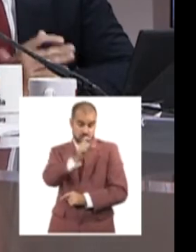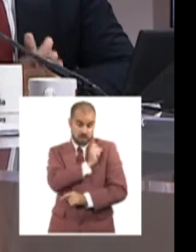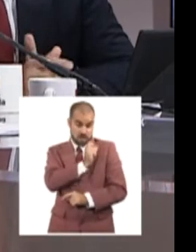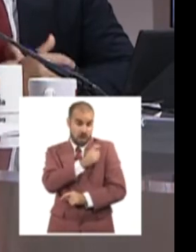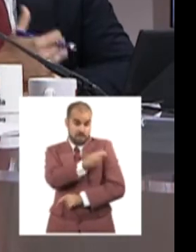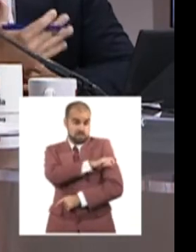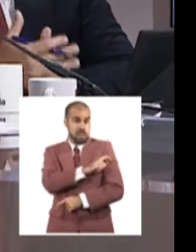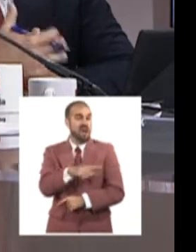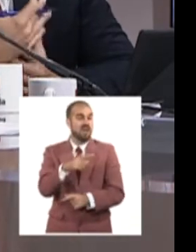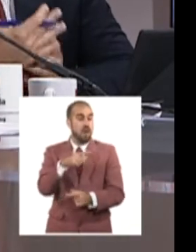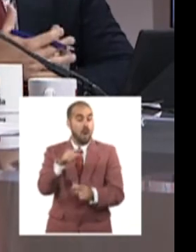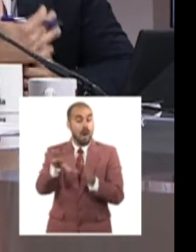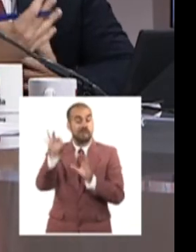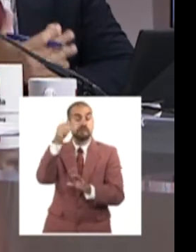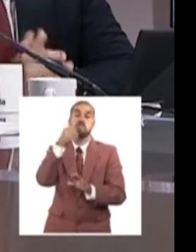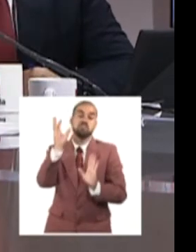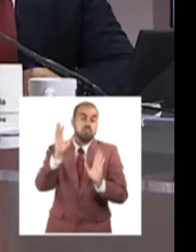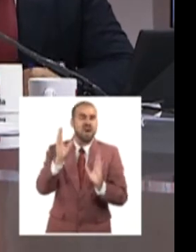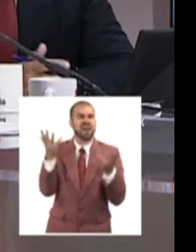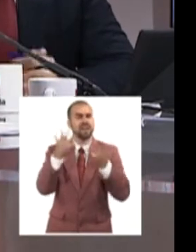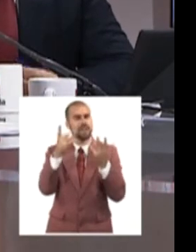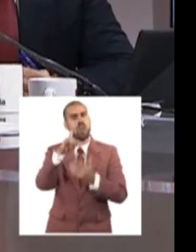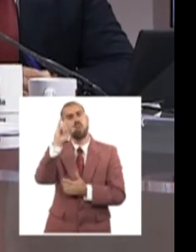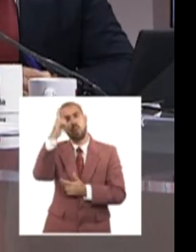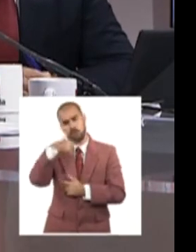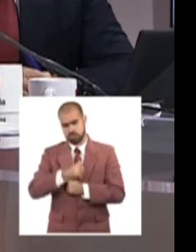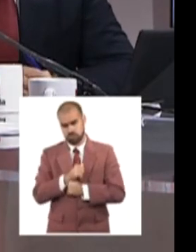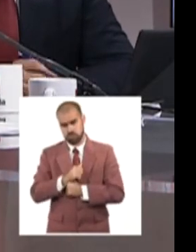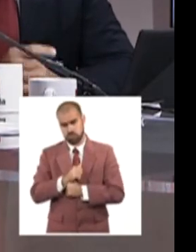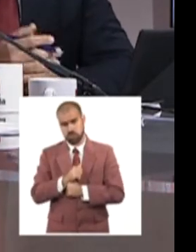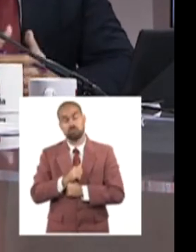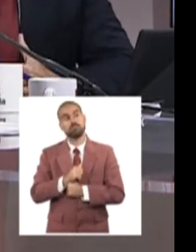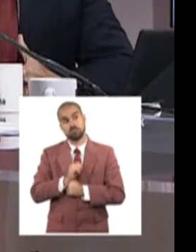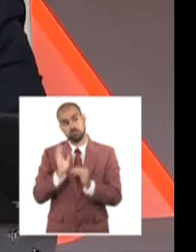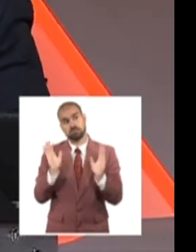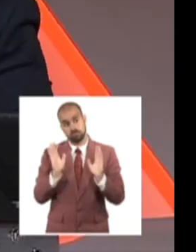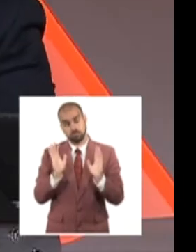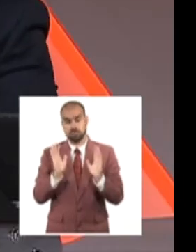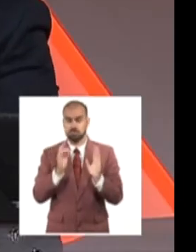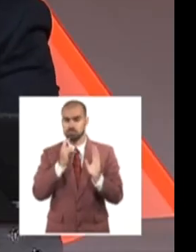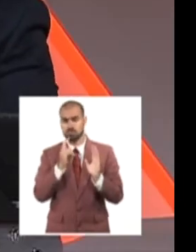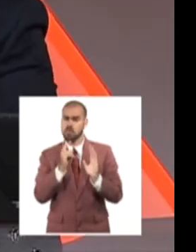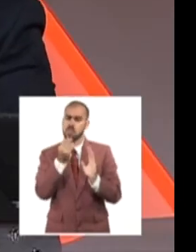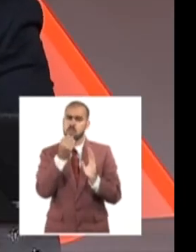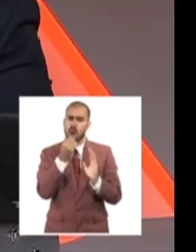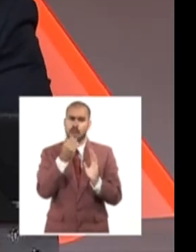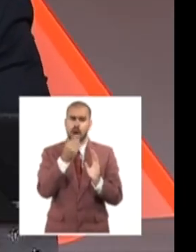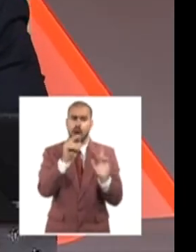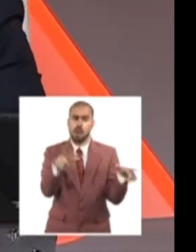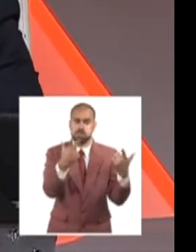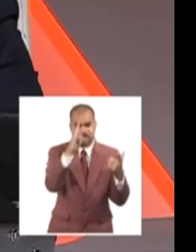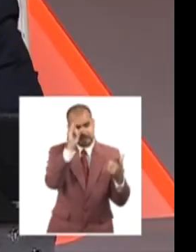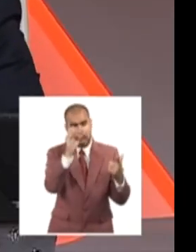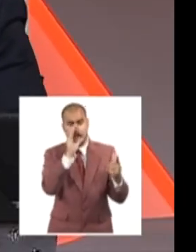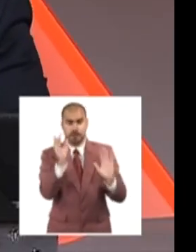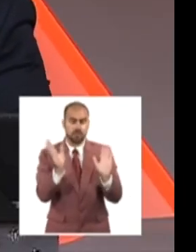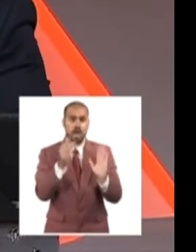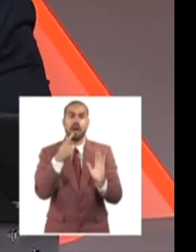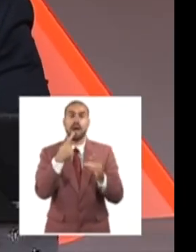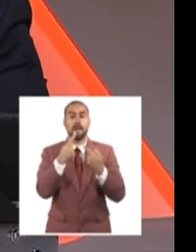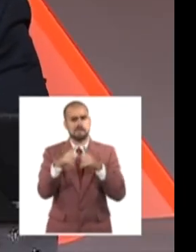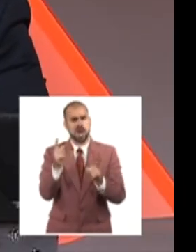te decía con marín a las encuestas en fin pueden ser cuestionables pero ha logrado colocarse como favorito con una ventaja considerable